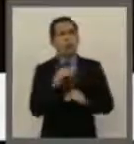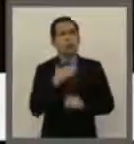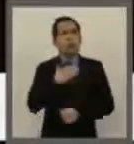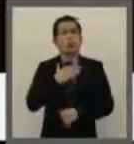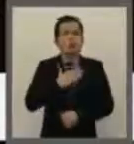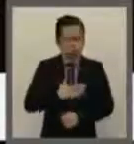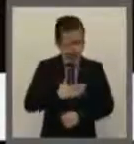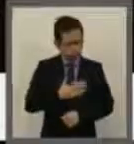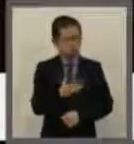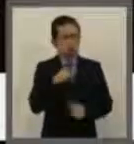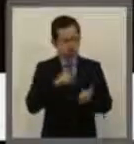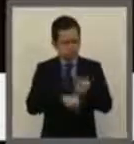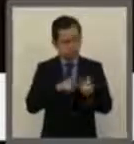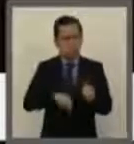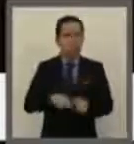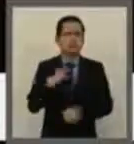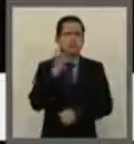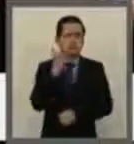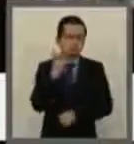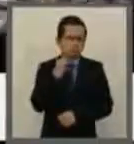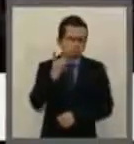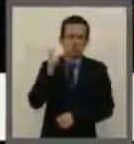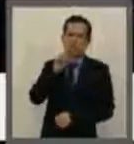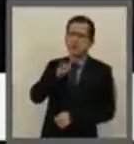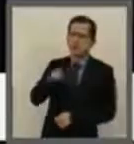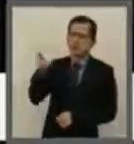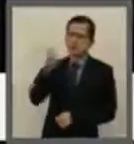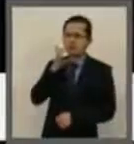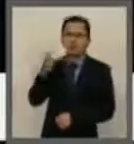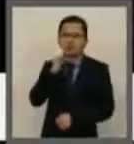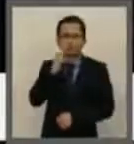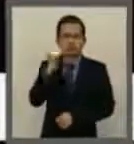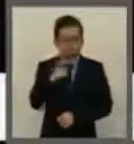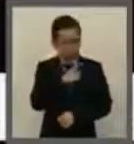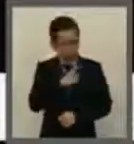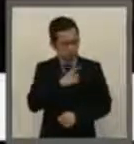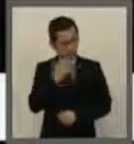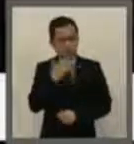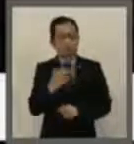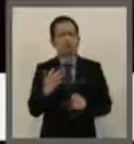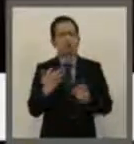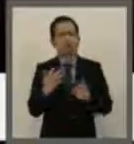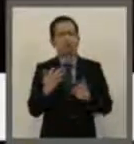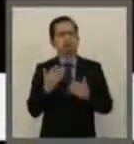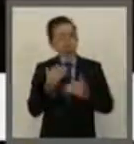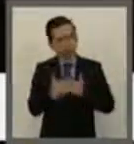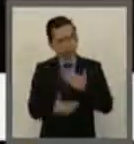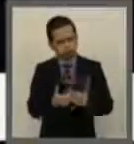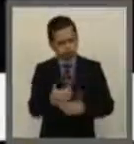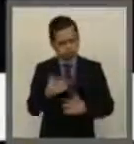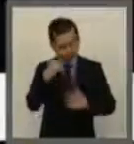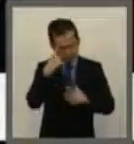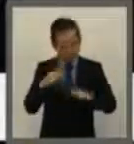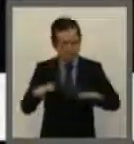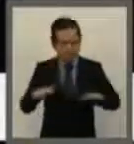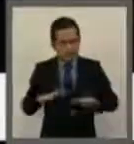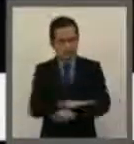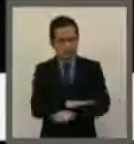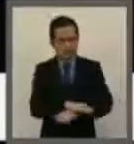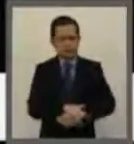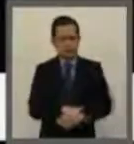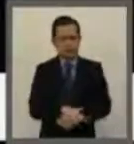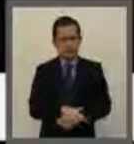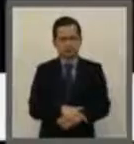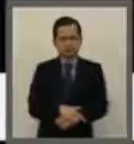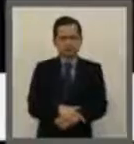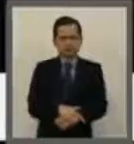Congreso funcione como es debido, pero adecuado a los tiempos de transformación que hoy vivimos. Como